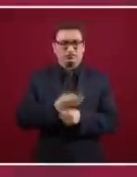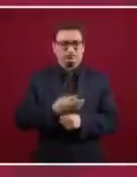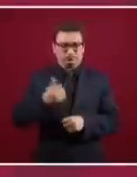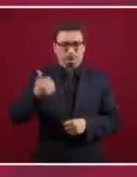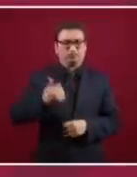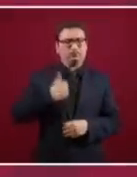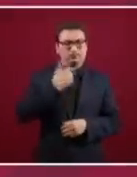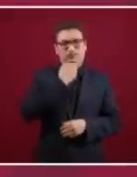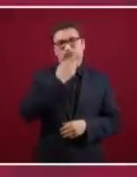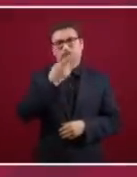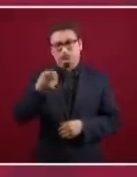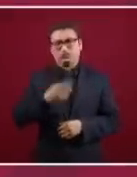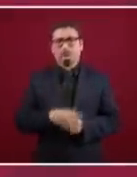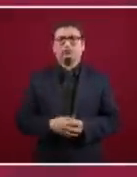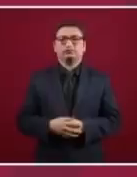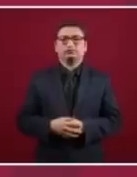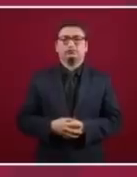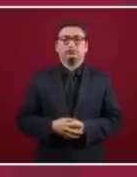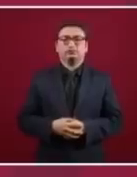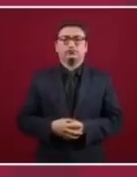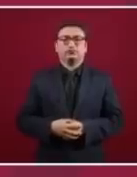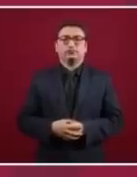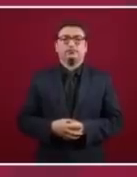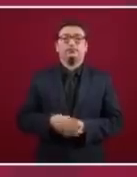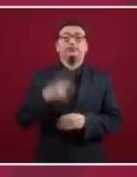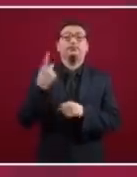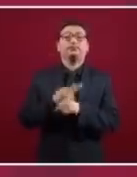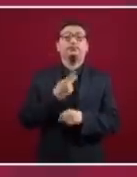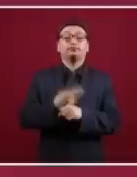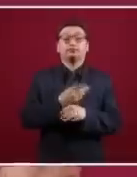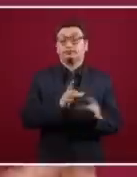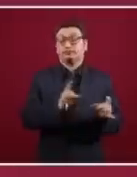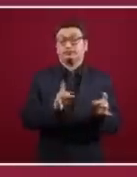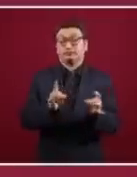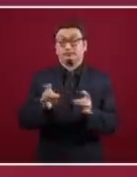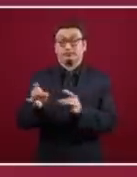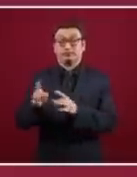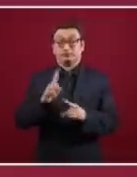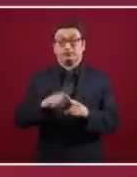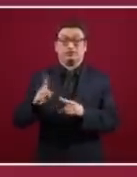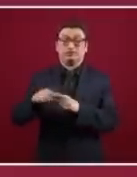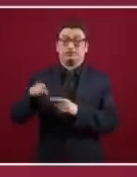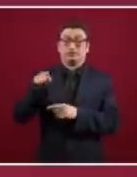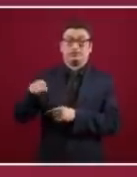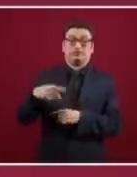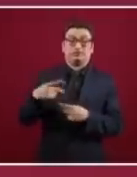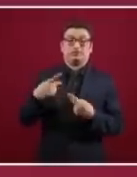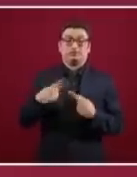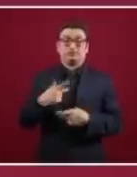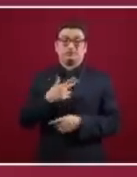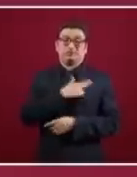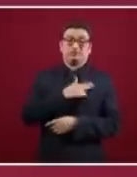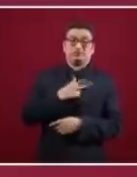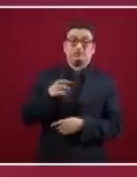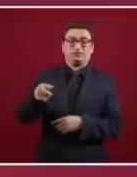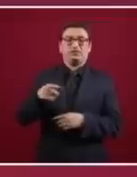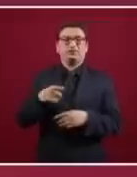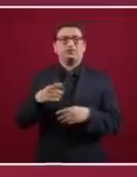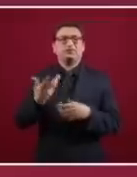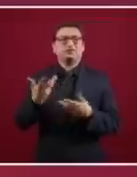lo que lee sucedió que está herido ojalá